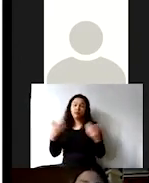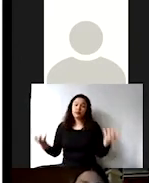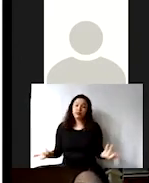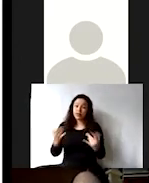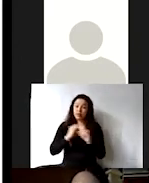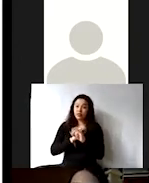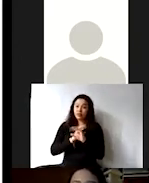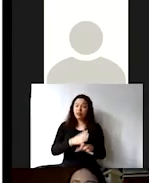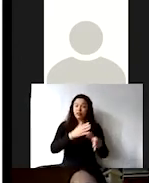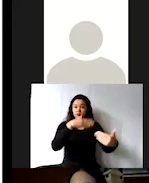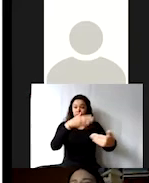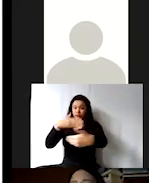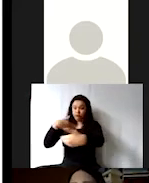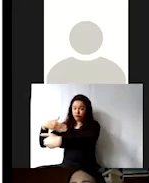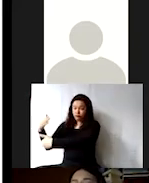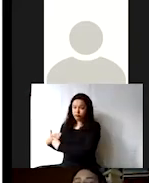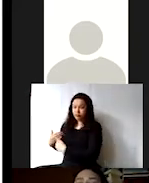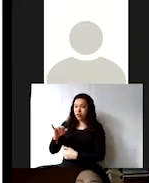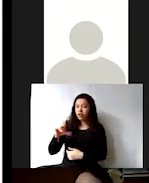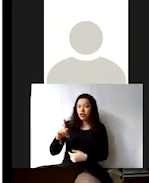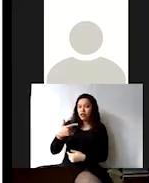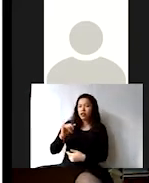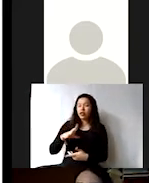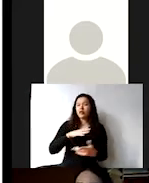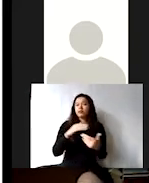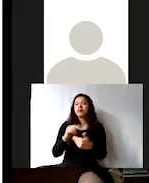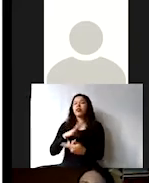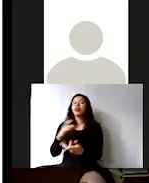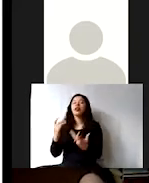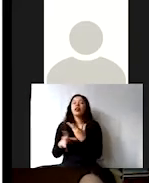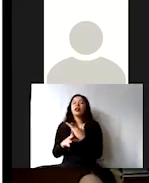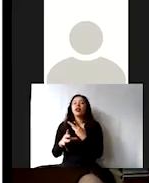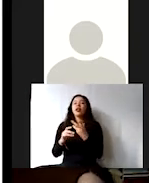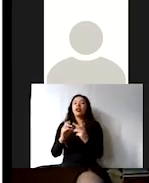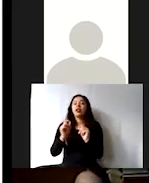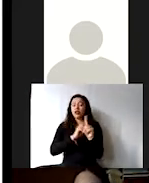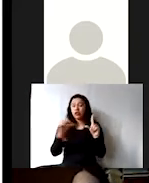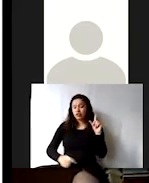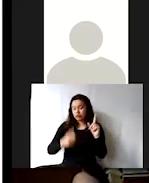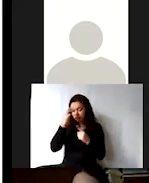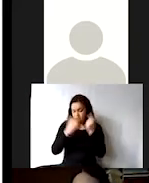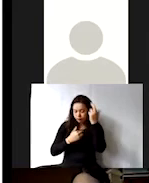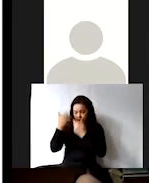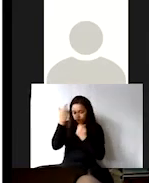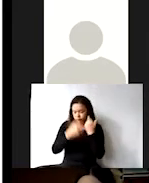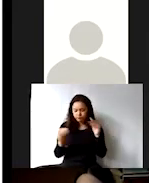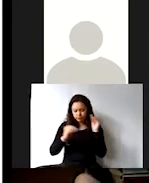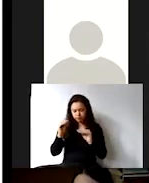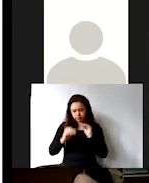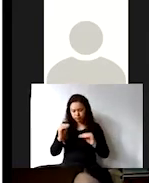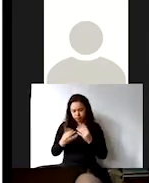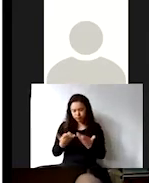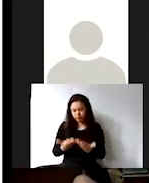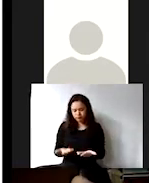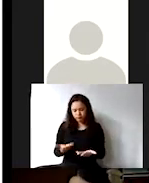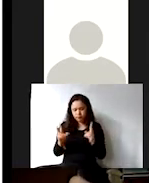que recaba el INEGI es o debe ser llevada a las instancias nacionales que le dan revisión a estos